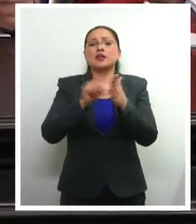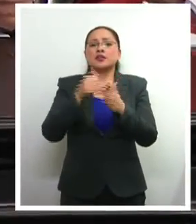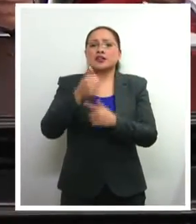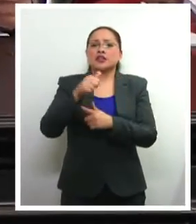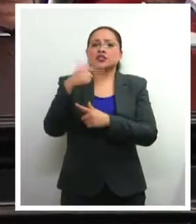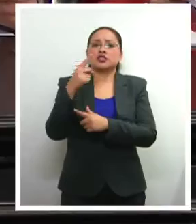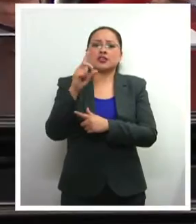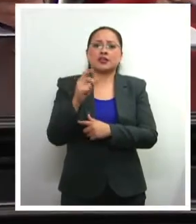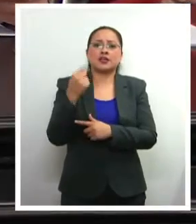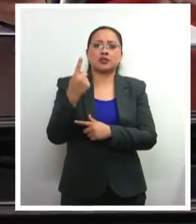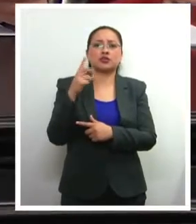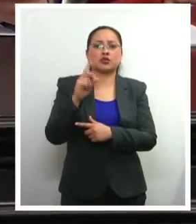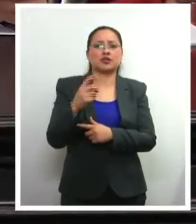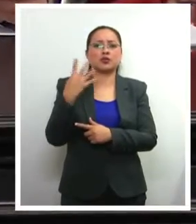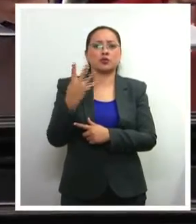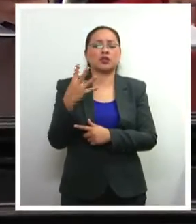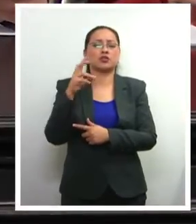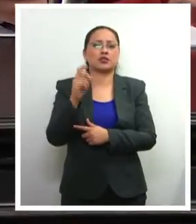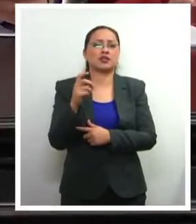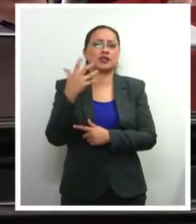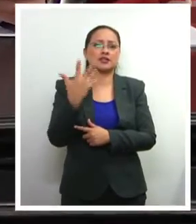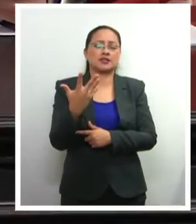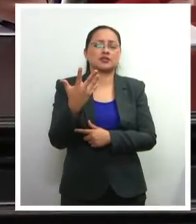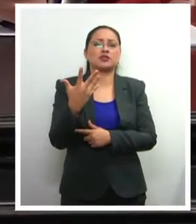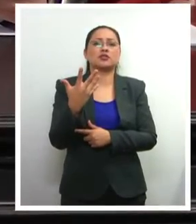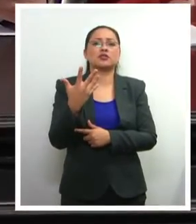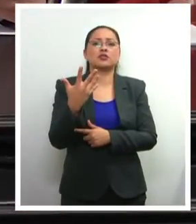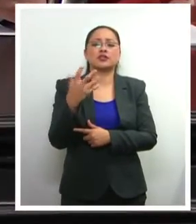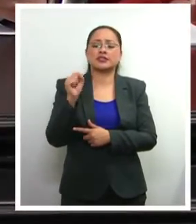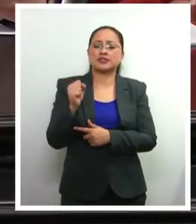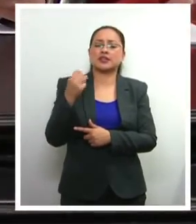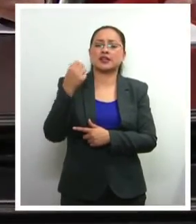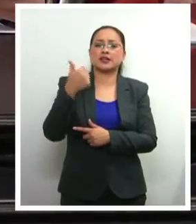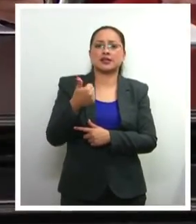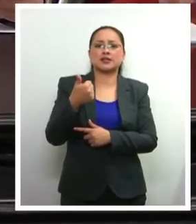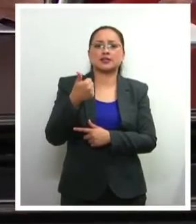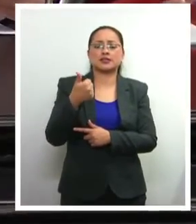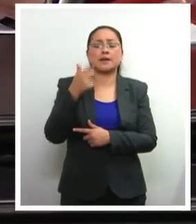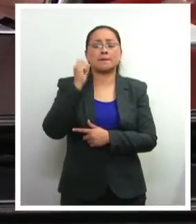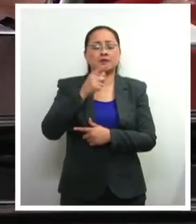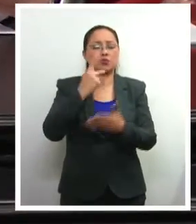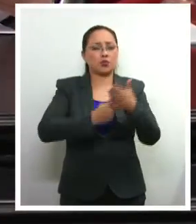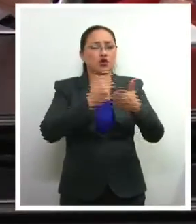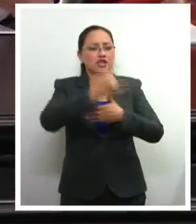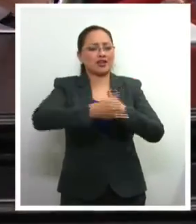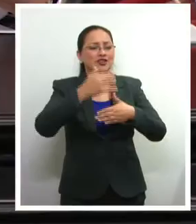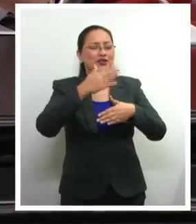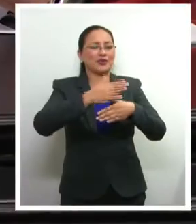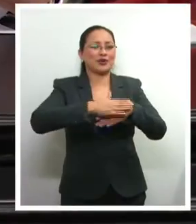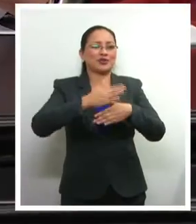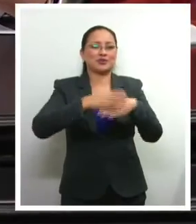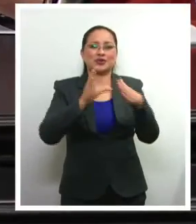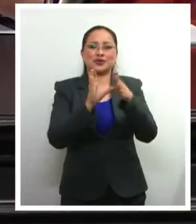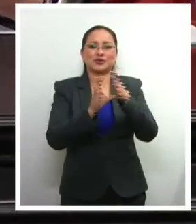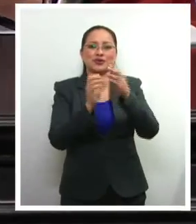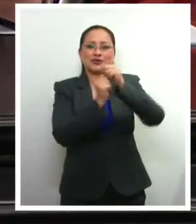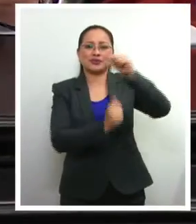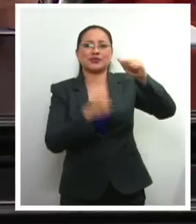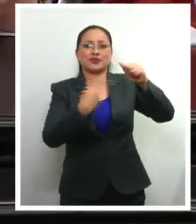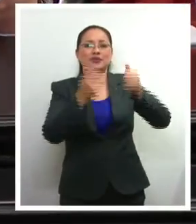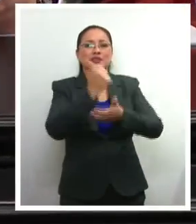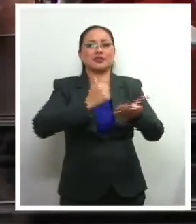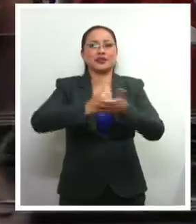12, 31, 34, 35 y 66 del proyecto de Constitución Política de la Ciudad de